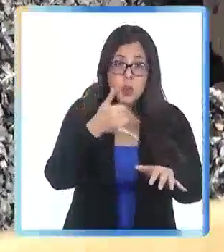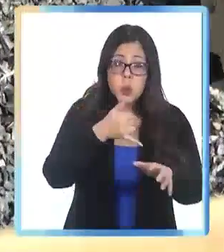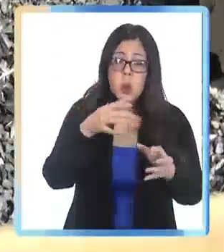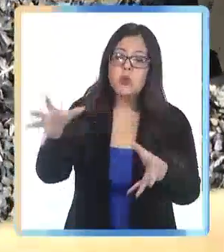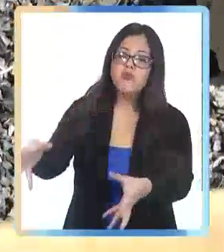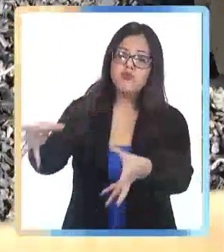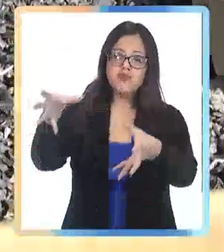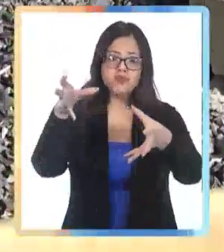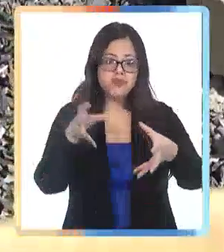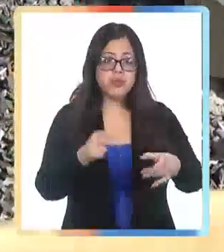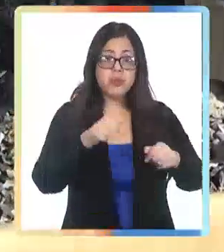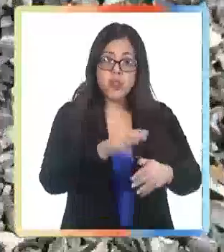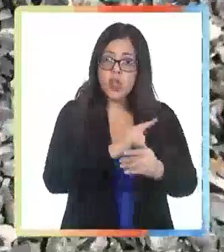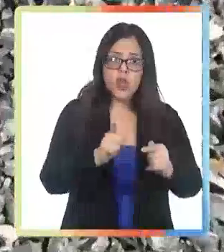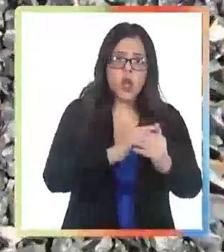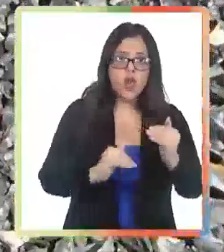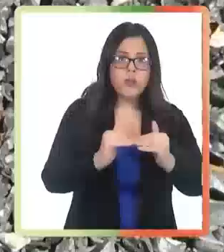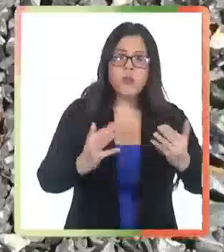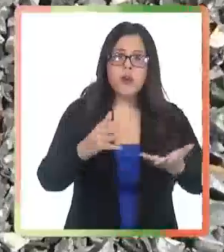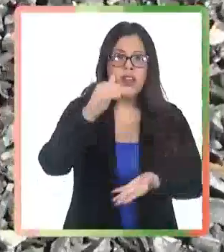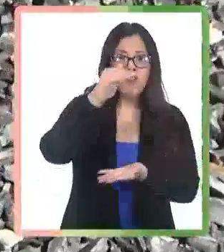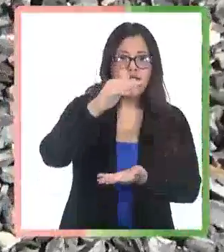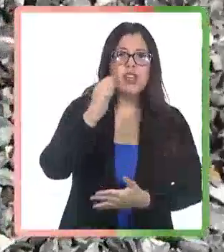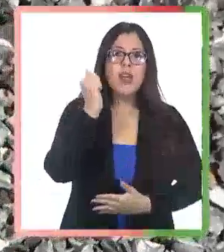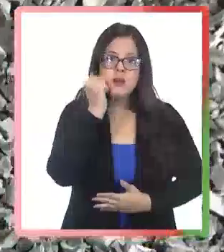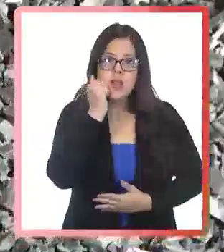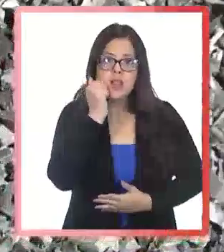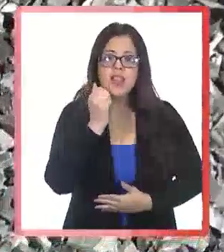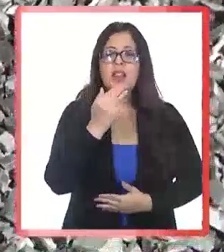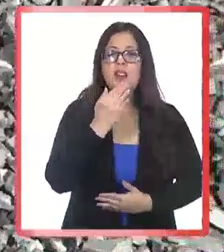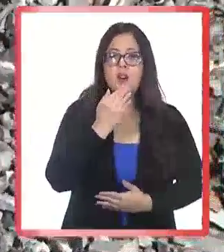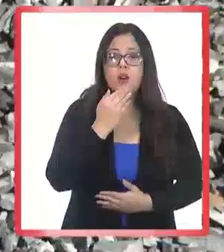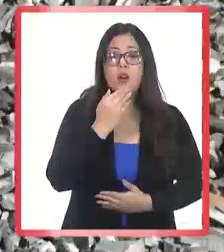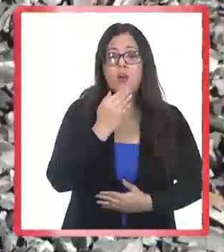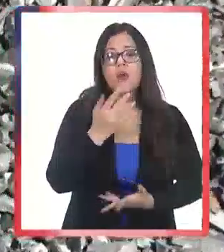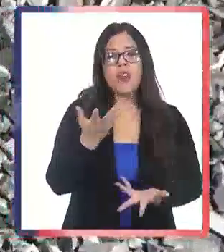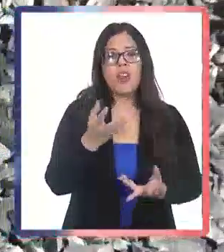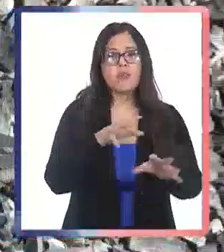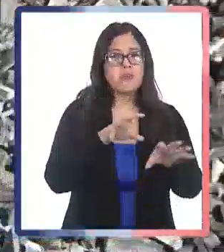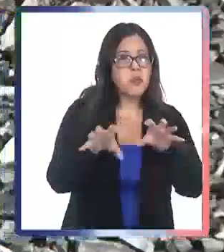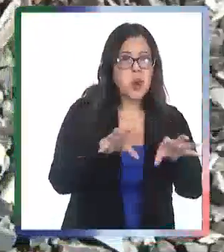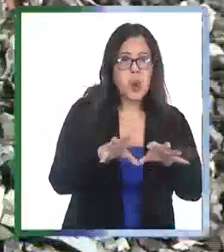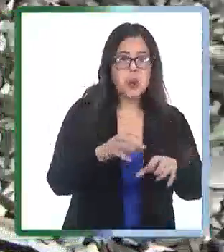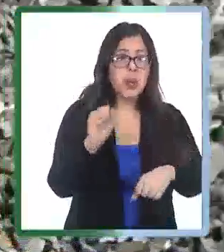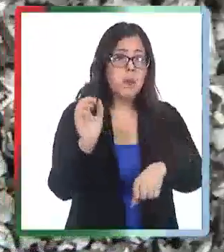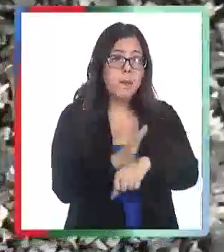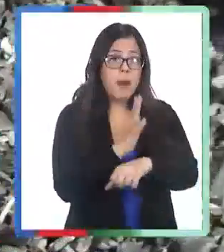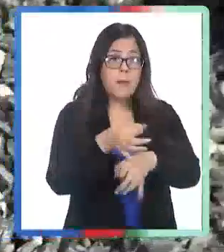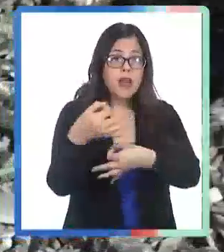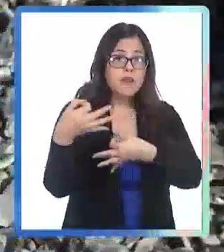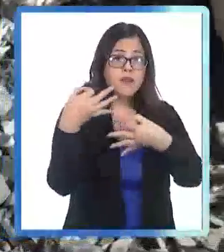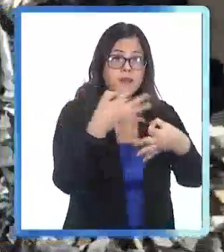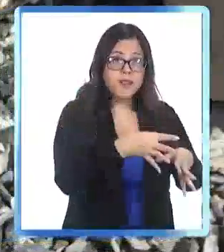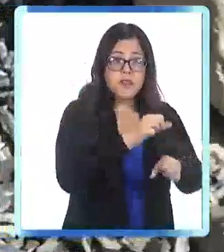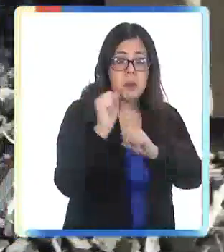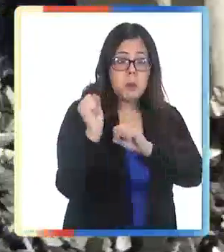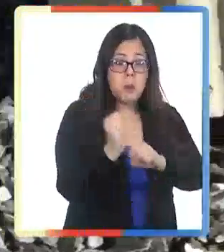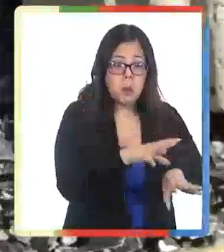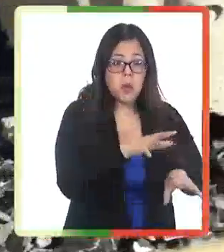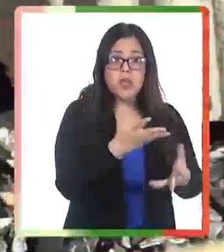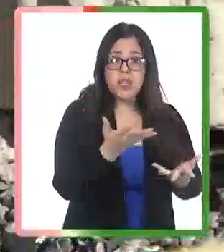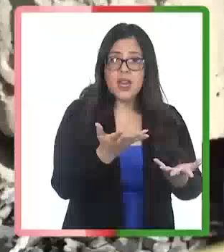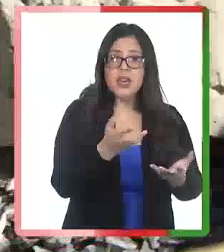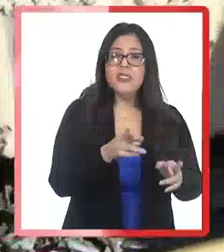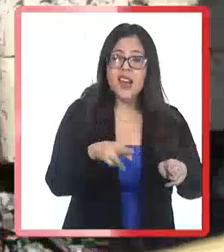tipo. Esto no es lo mismo que una botella plástica, no es lo mismo que un residuo que un papel que uno lo bota y se recicla directamente.